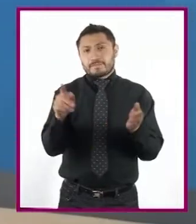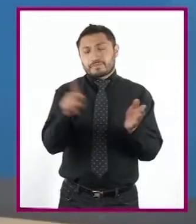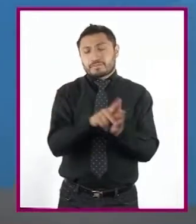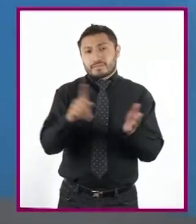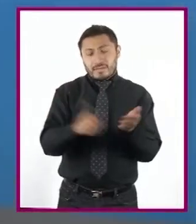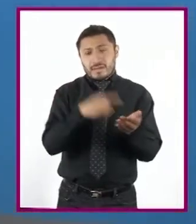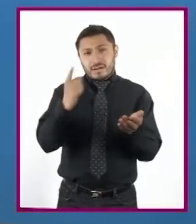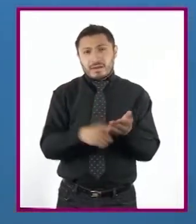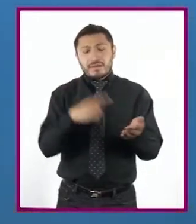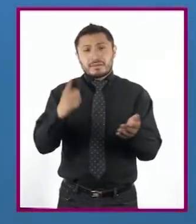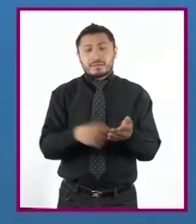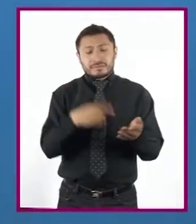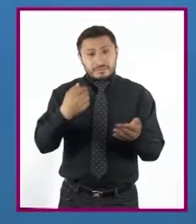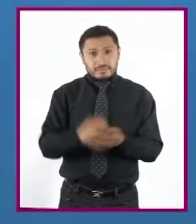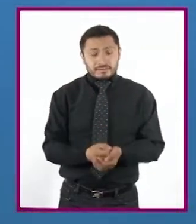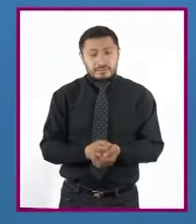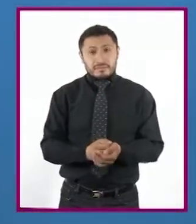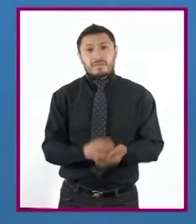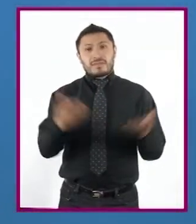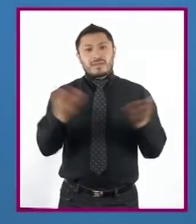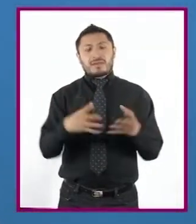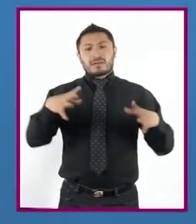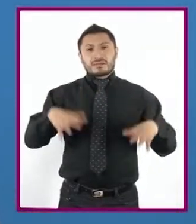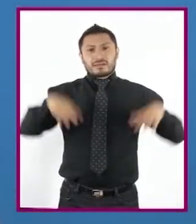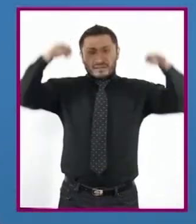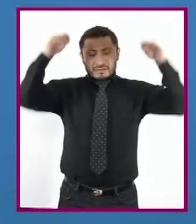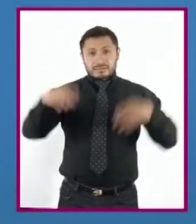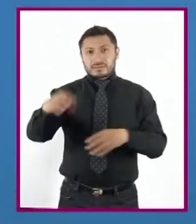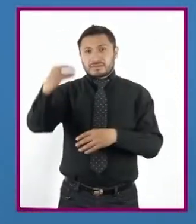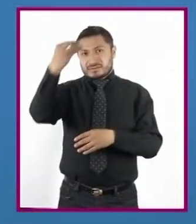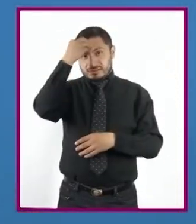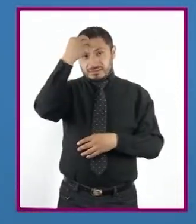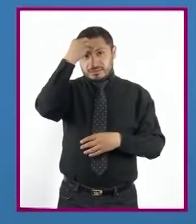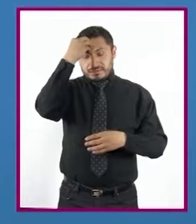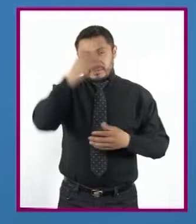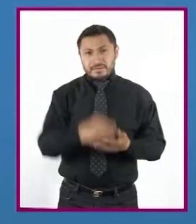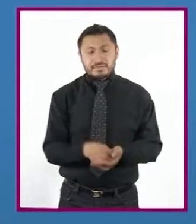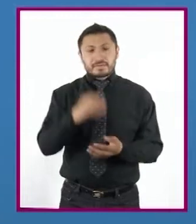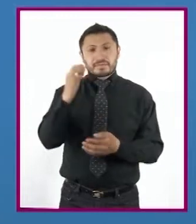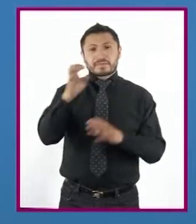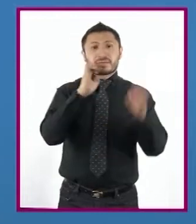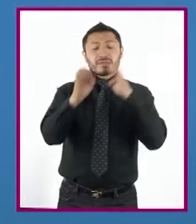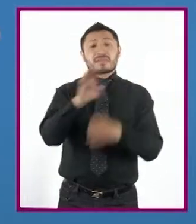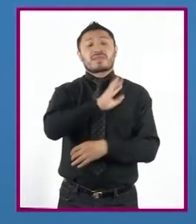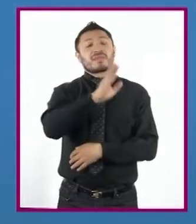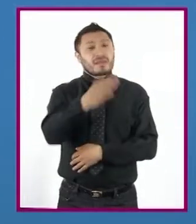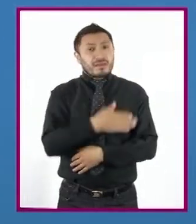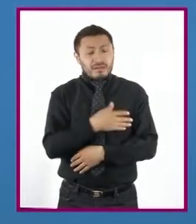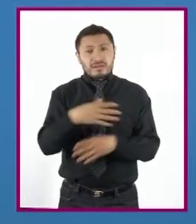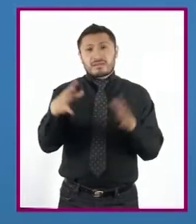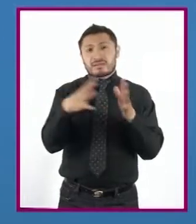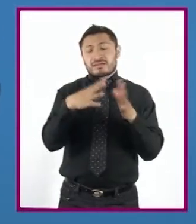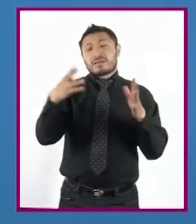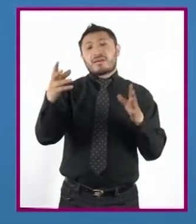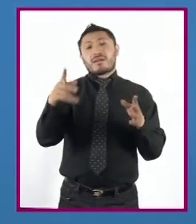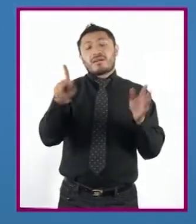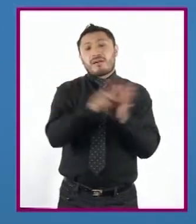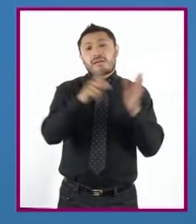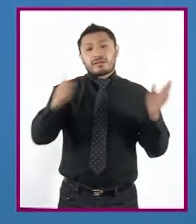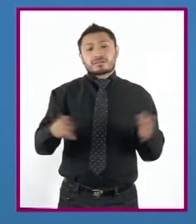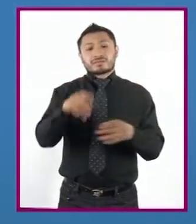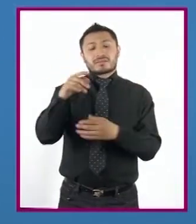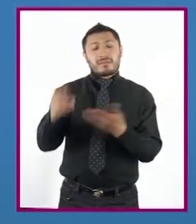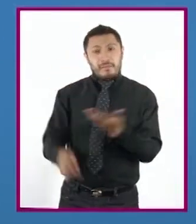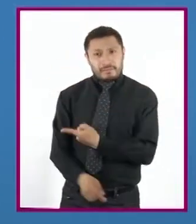Pearson's Magazine, realizada en el Castillo de Chapultepec. La entrevista en español fue reproducida por el periódico El